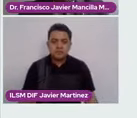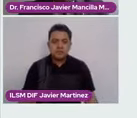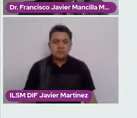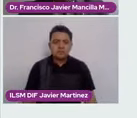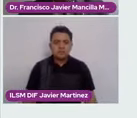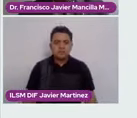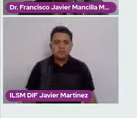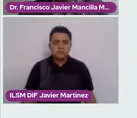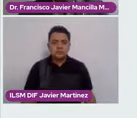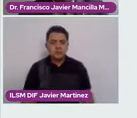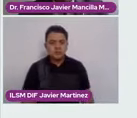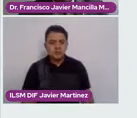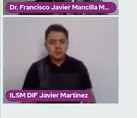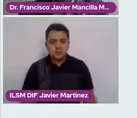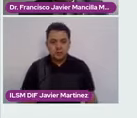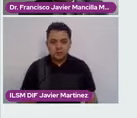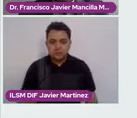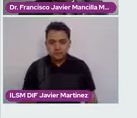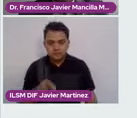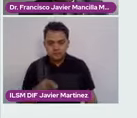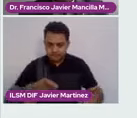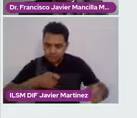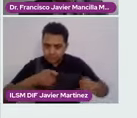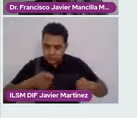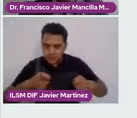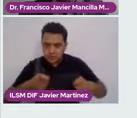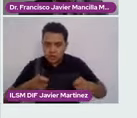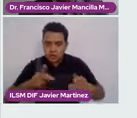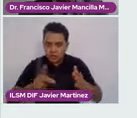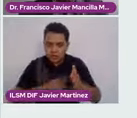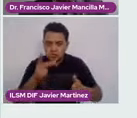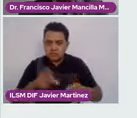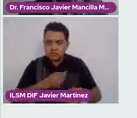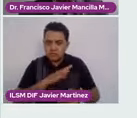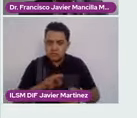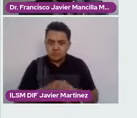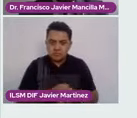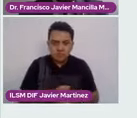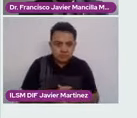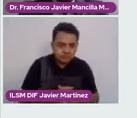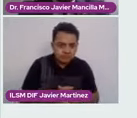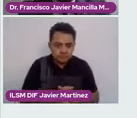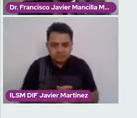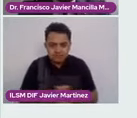En los controles estamos tratando de retomar. No se ve, doctor.